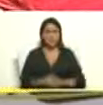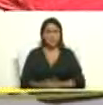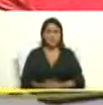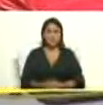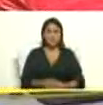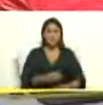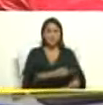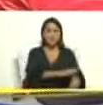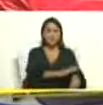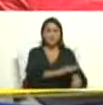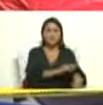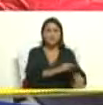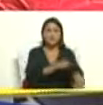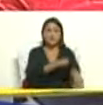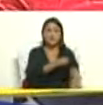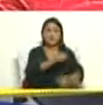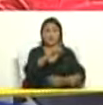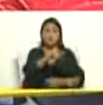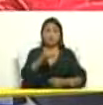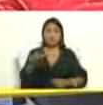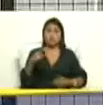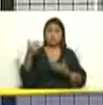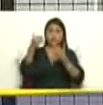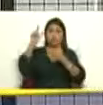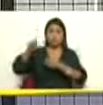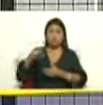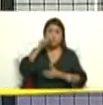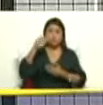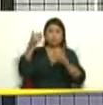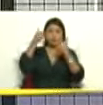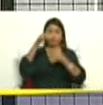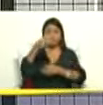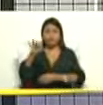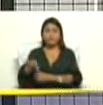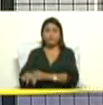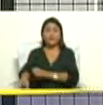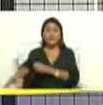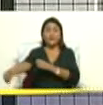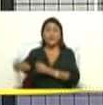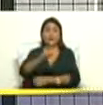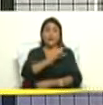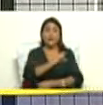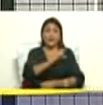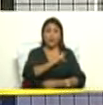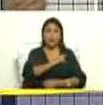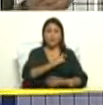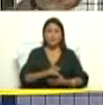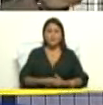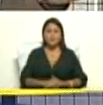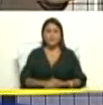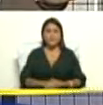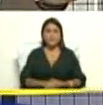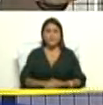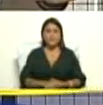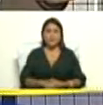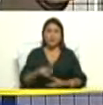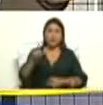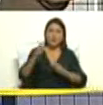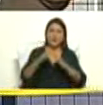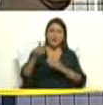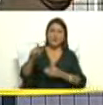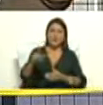fueron extraordinarios los consejos que nos dio Soto Roja en enero en tu casa alexic